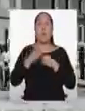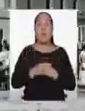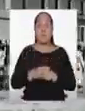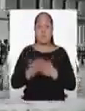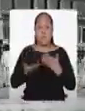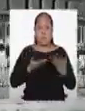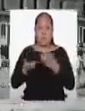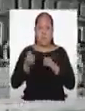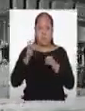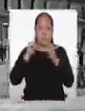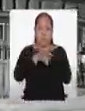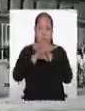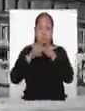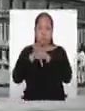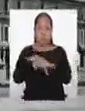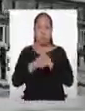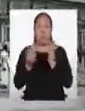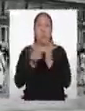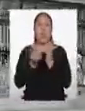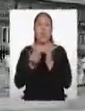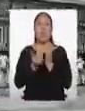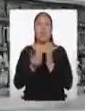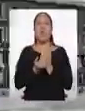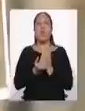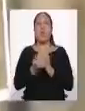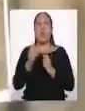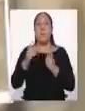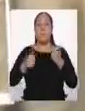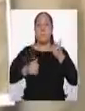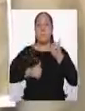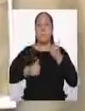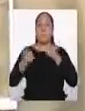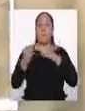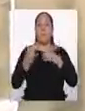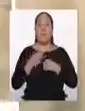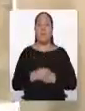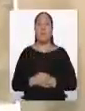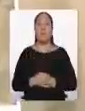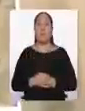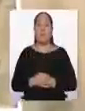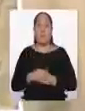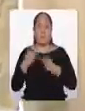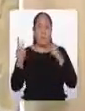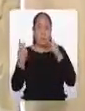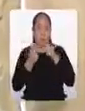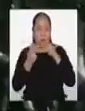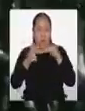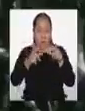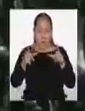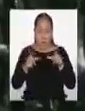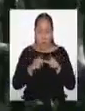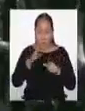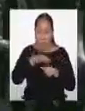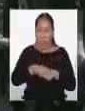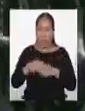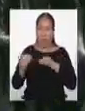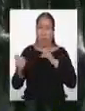de artillería de la Escuela Militar. Además, se había perfeccionado en centros militares de